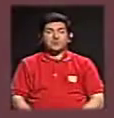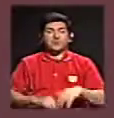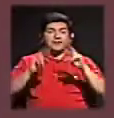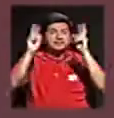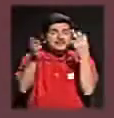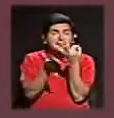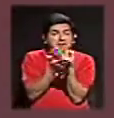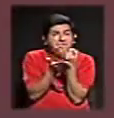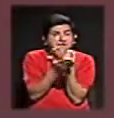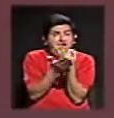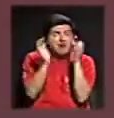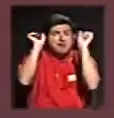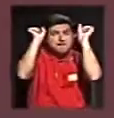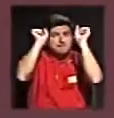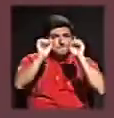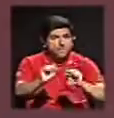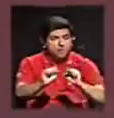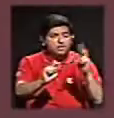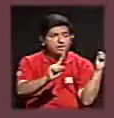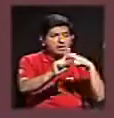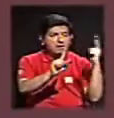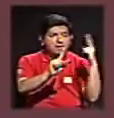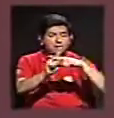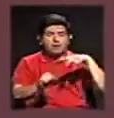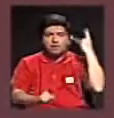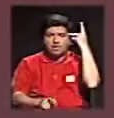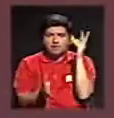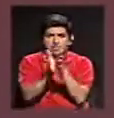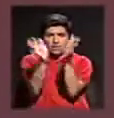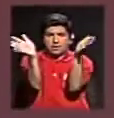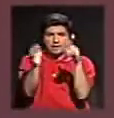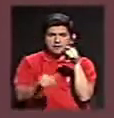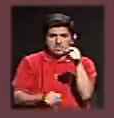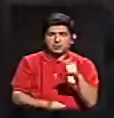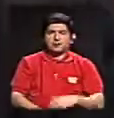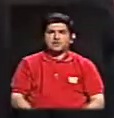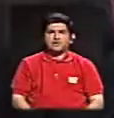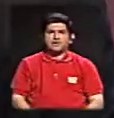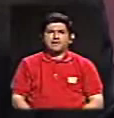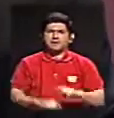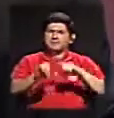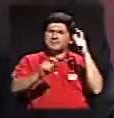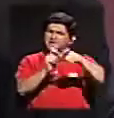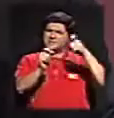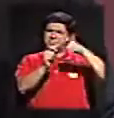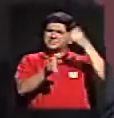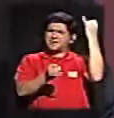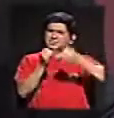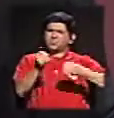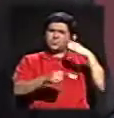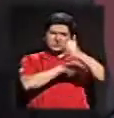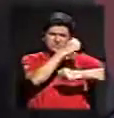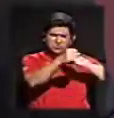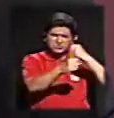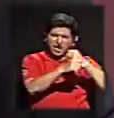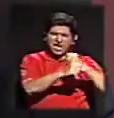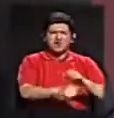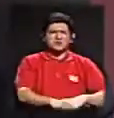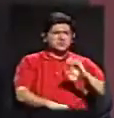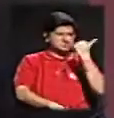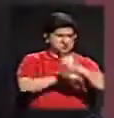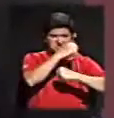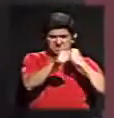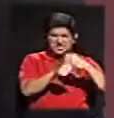financiera para lograr ejecutar política pública. Pero precisamente en las últimas décadas lo que se ha